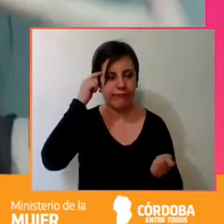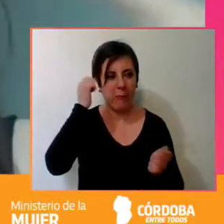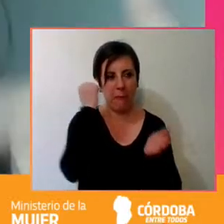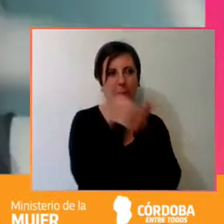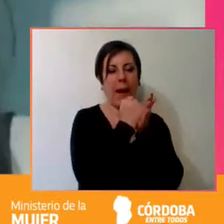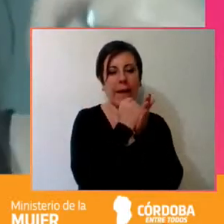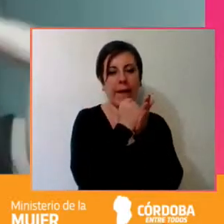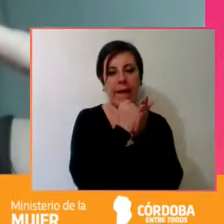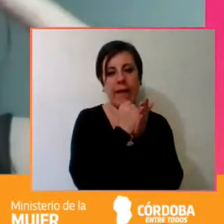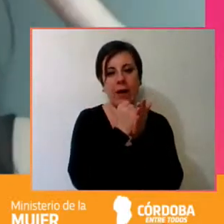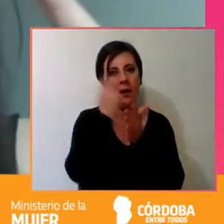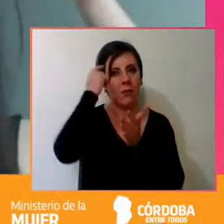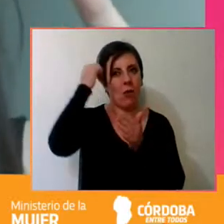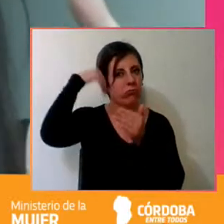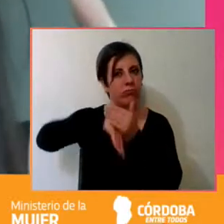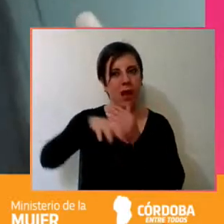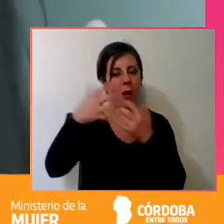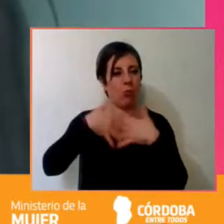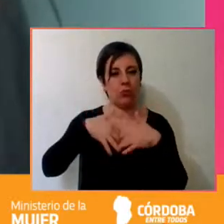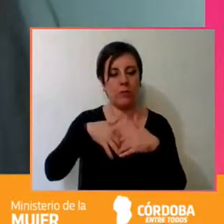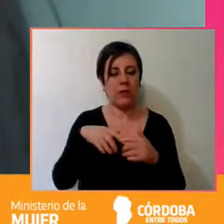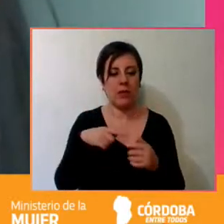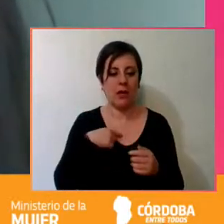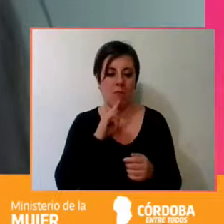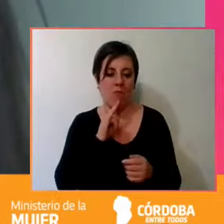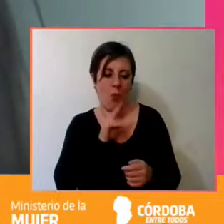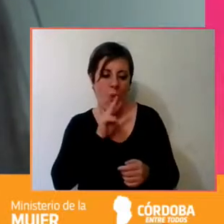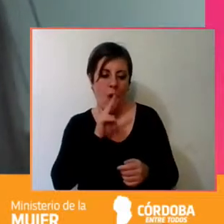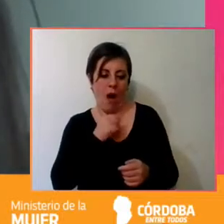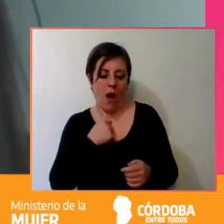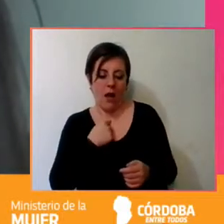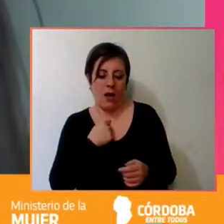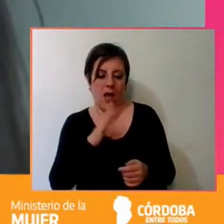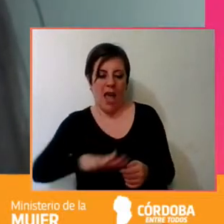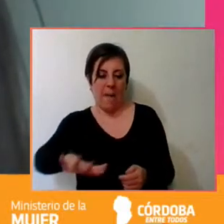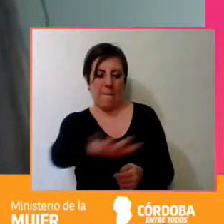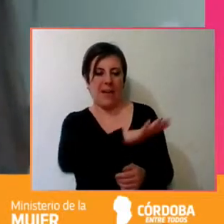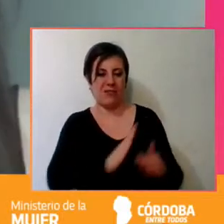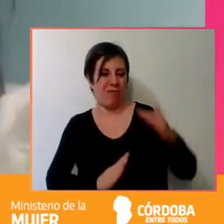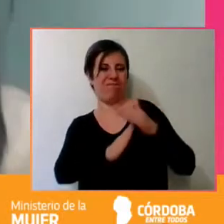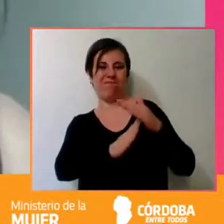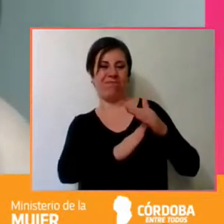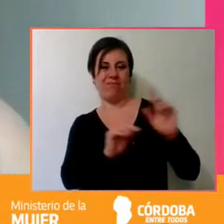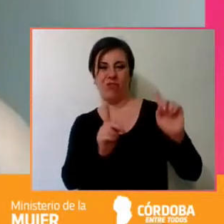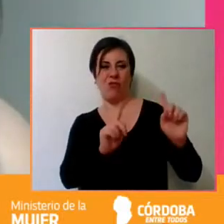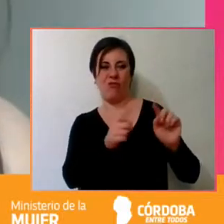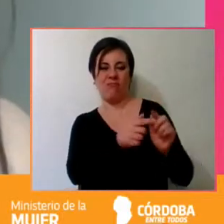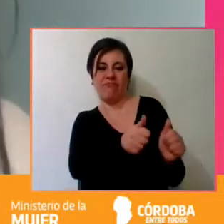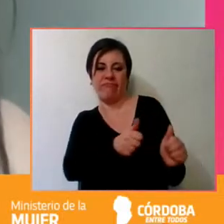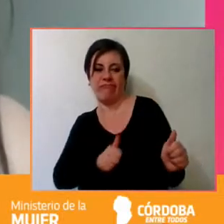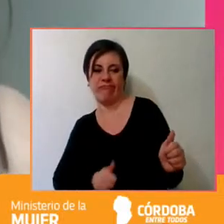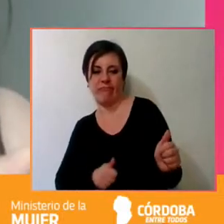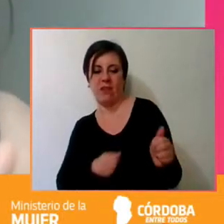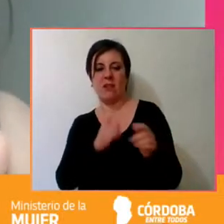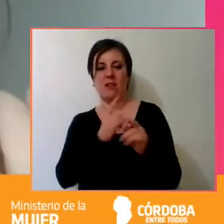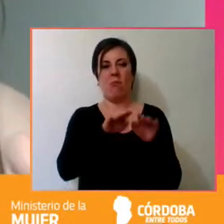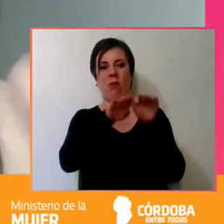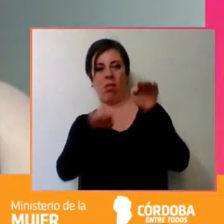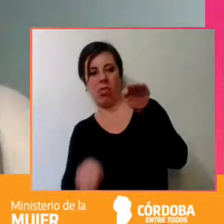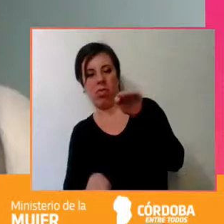alguna manera va interiorizando que ella no pertenece al espacio principal, sino que pertenece al espacio,